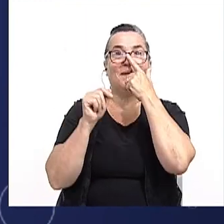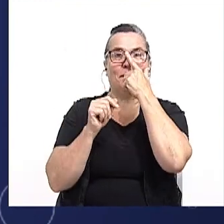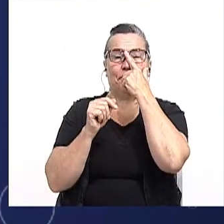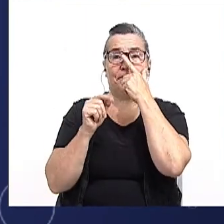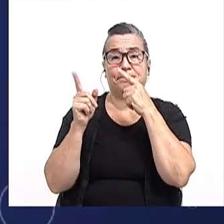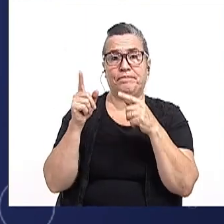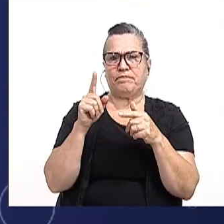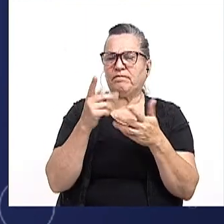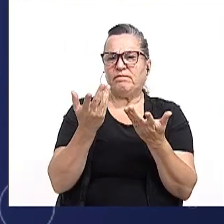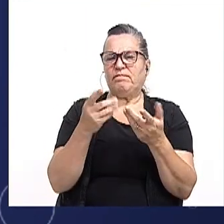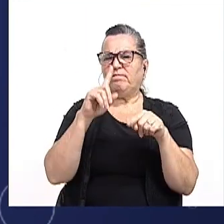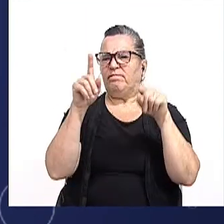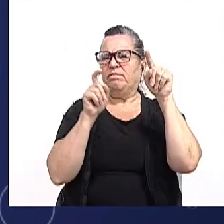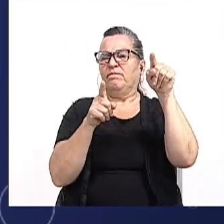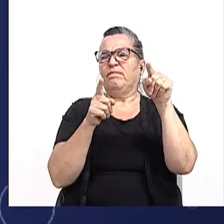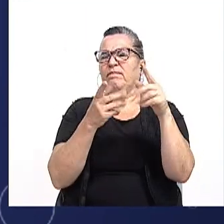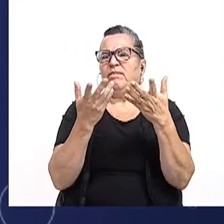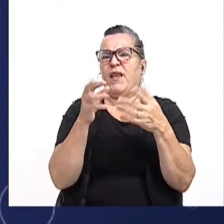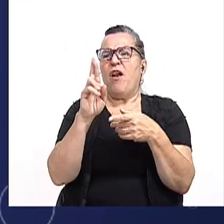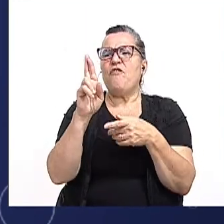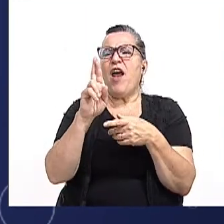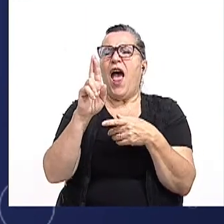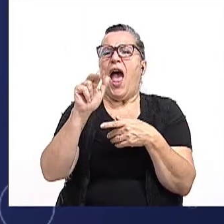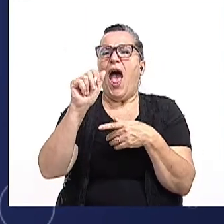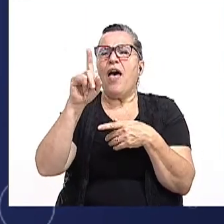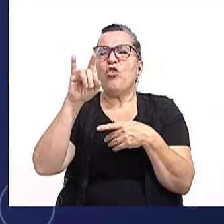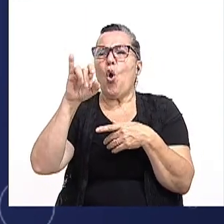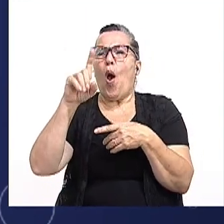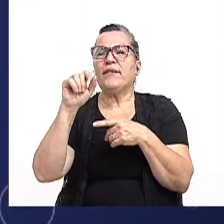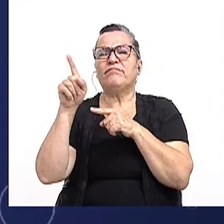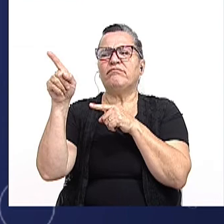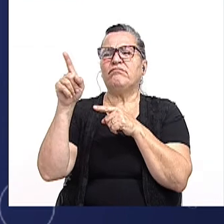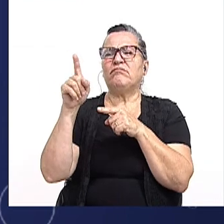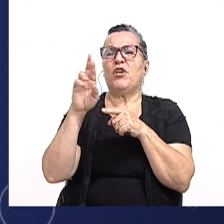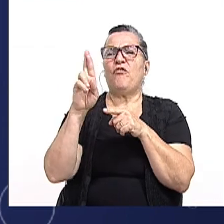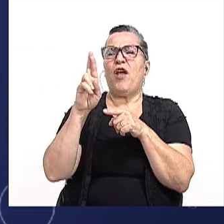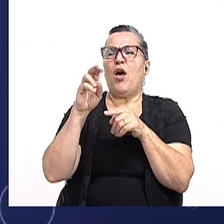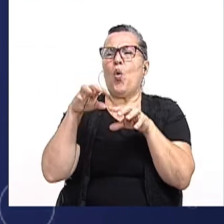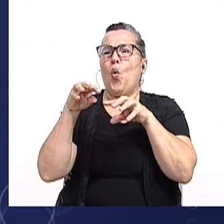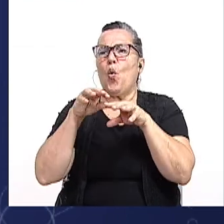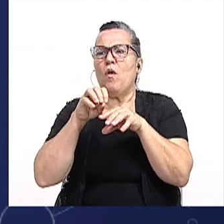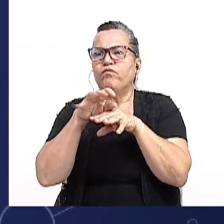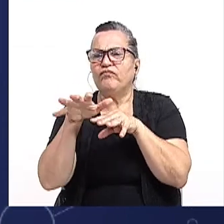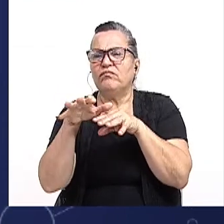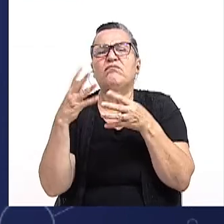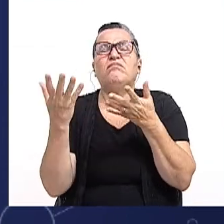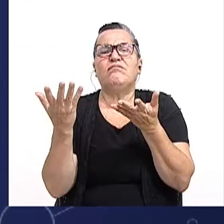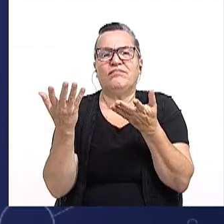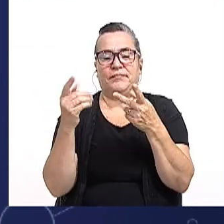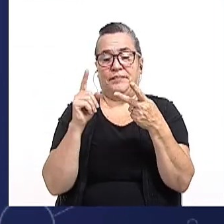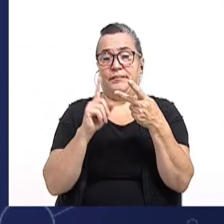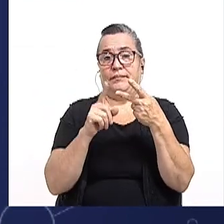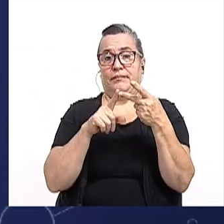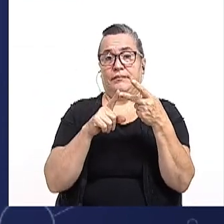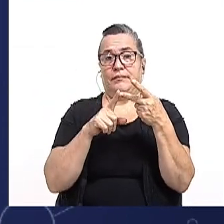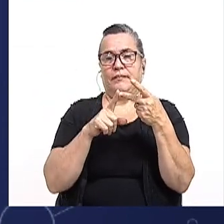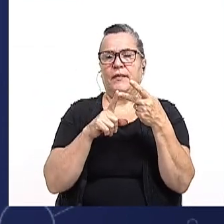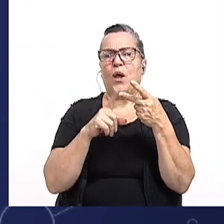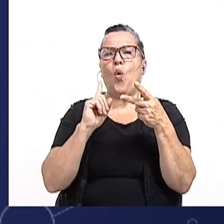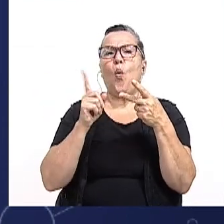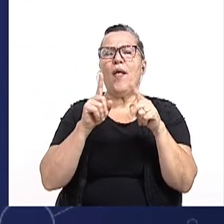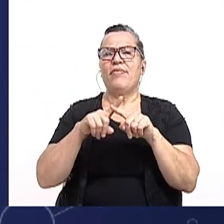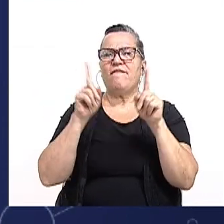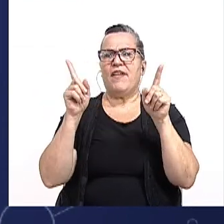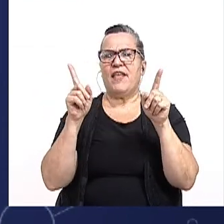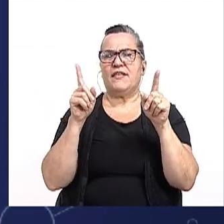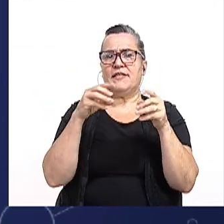La primera pregunta dice, ¿qué es radiactividad? Yo creo que ya lo saben definir. Luego tenemos, ¿cuál es la diferencia